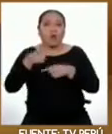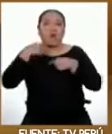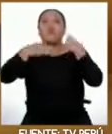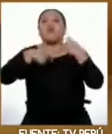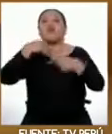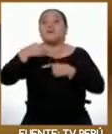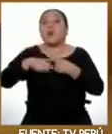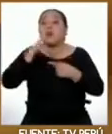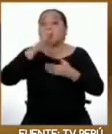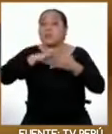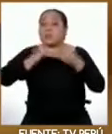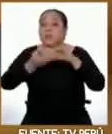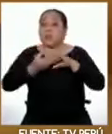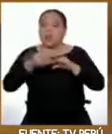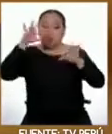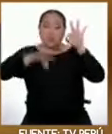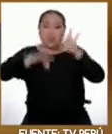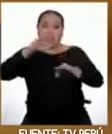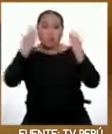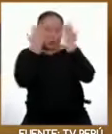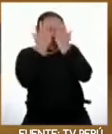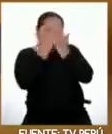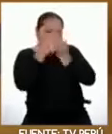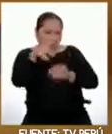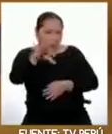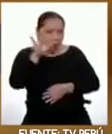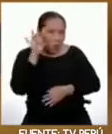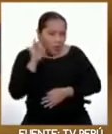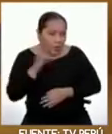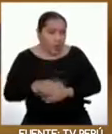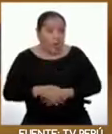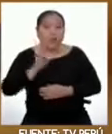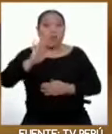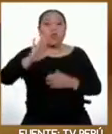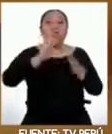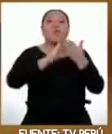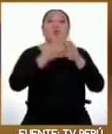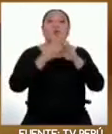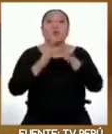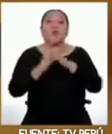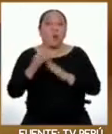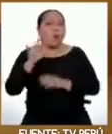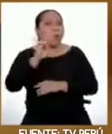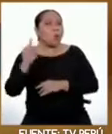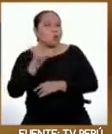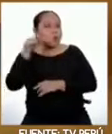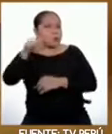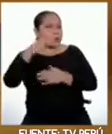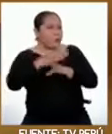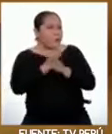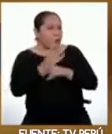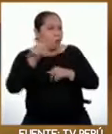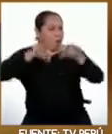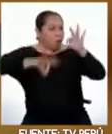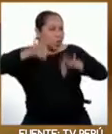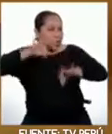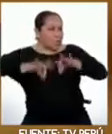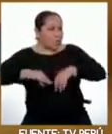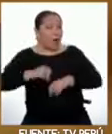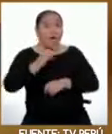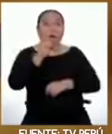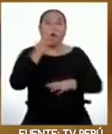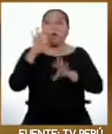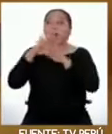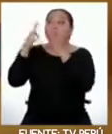historia con esta técnica de teatro de sombras. ¿En tu comunidad usan esa técnica? ¿Alguno